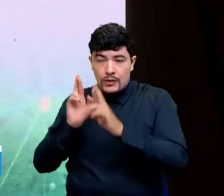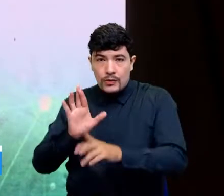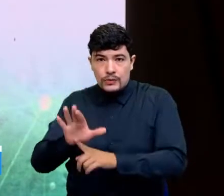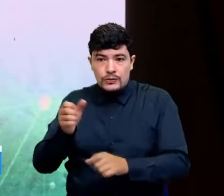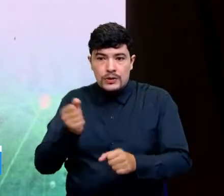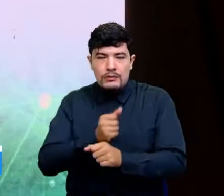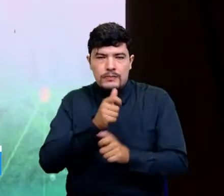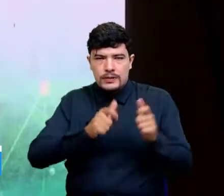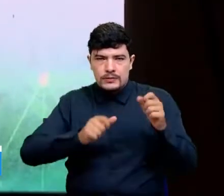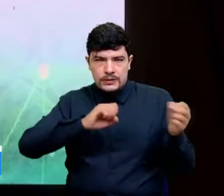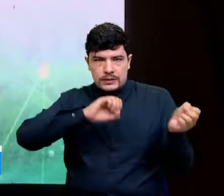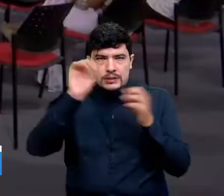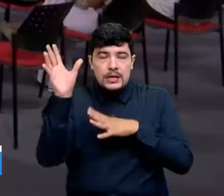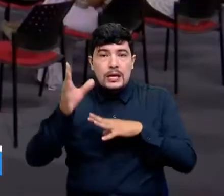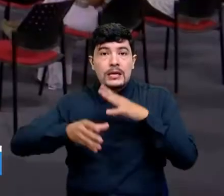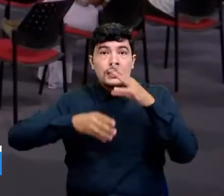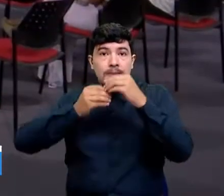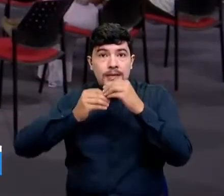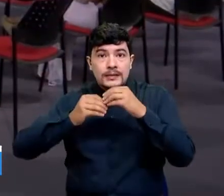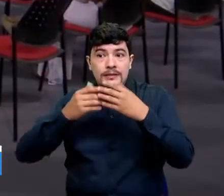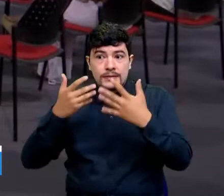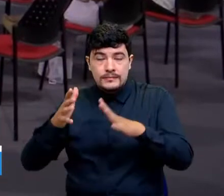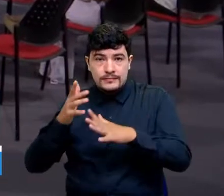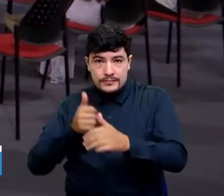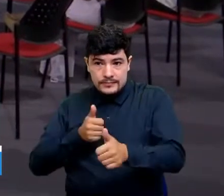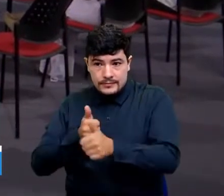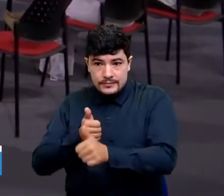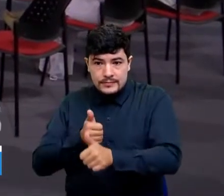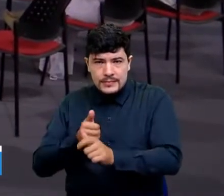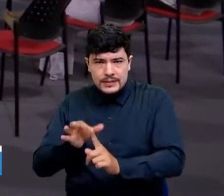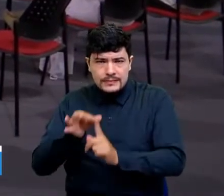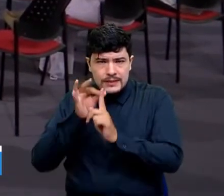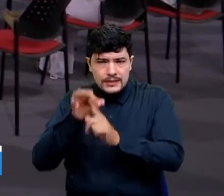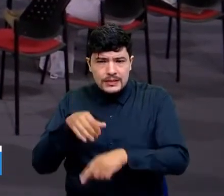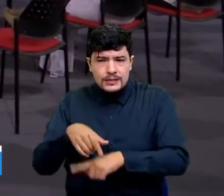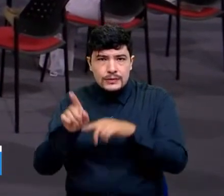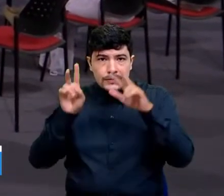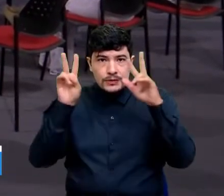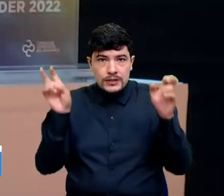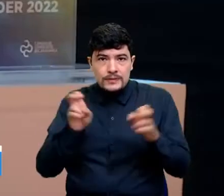como exportador. Además, recibirán una consultoría especializada en temas de